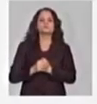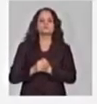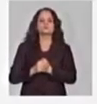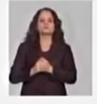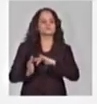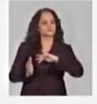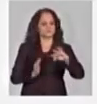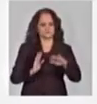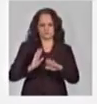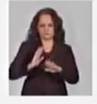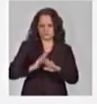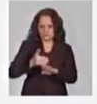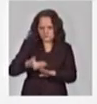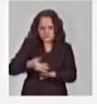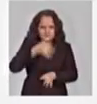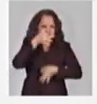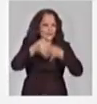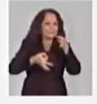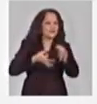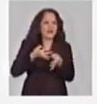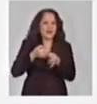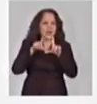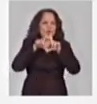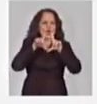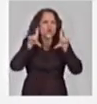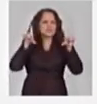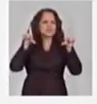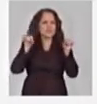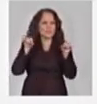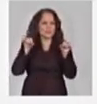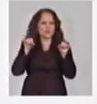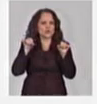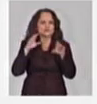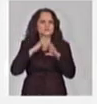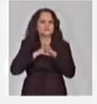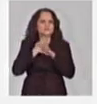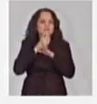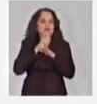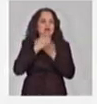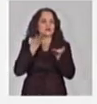un concepto que me parece importante, que es la diferencia entre salario bruto y salario neto.